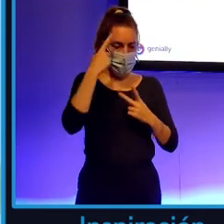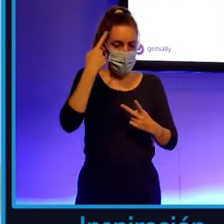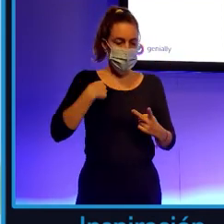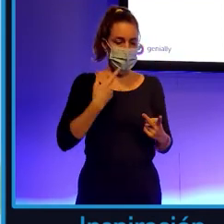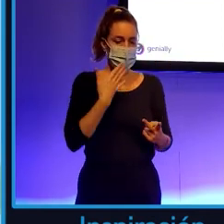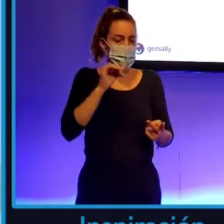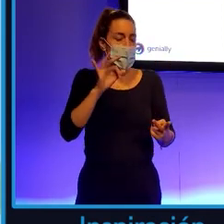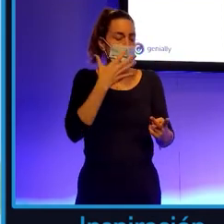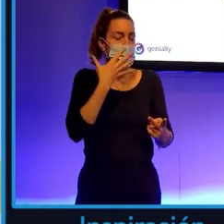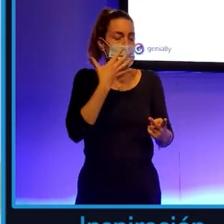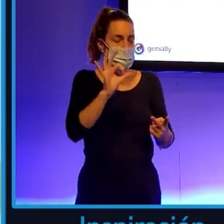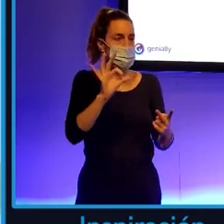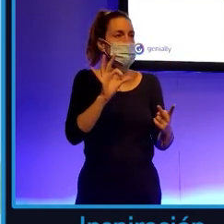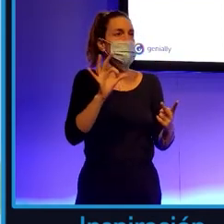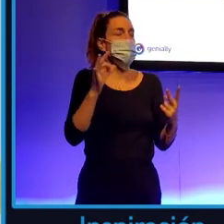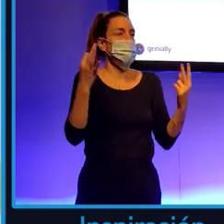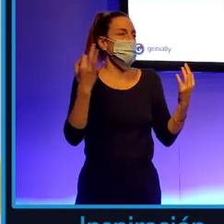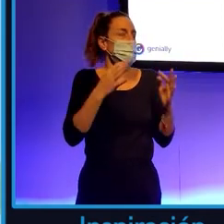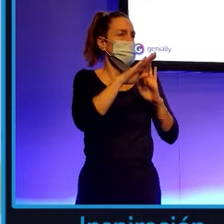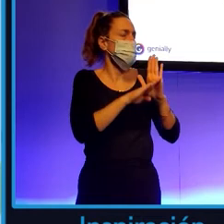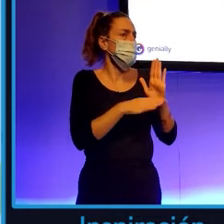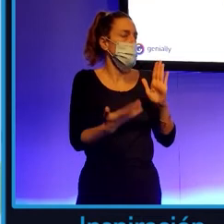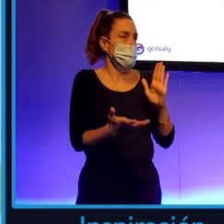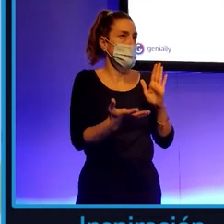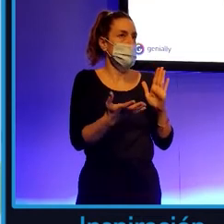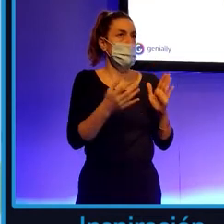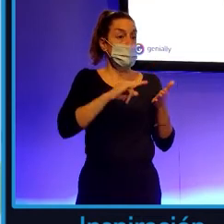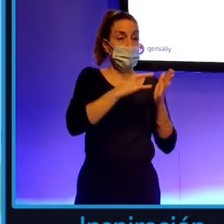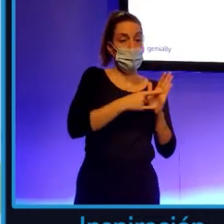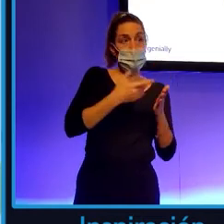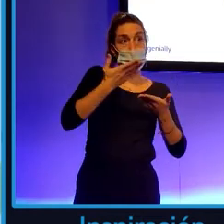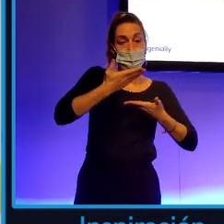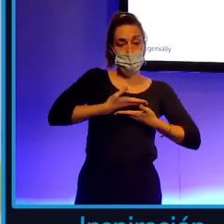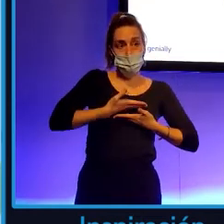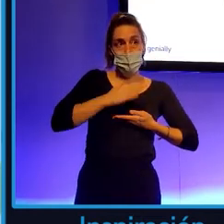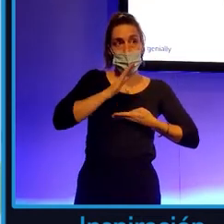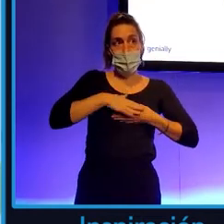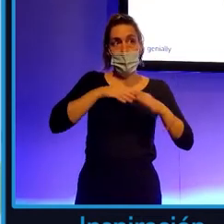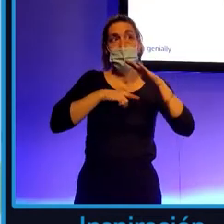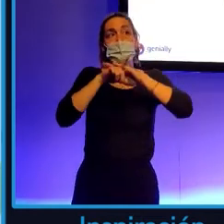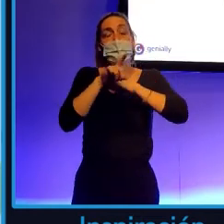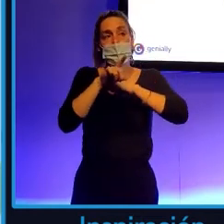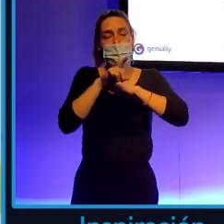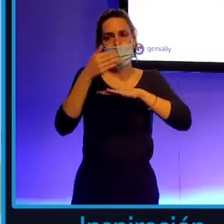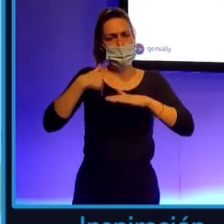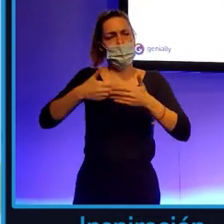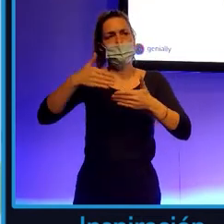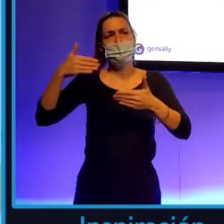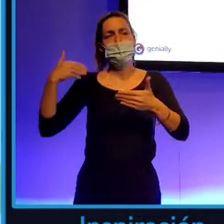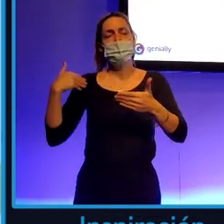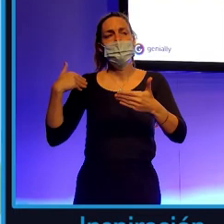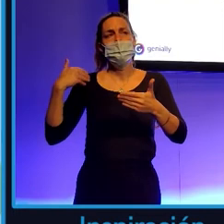para nuestro beneficio propio no es algo que se me esté ocurriendo a mí ahora y que se nos venga a contar esto ya existe